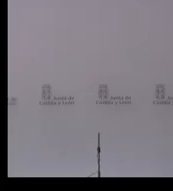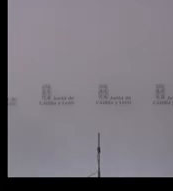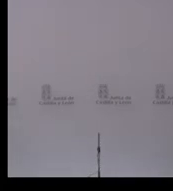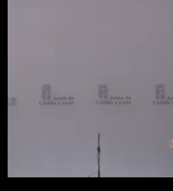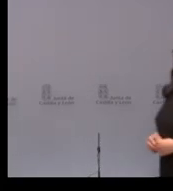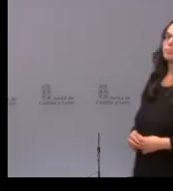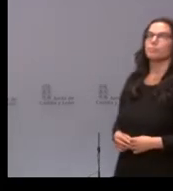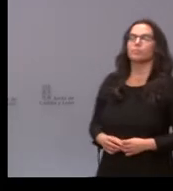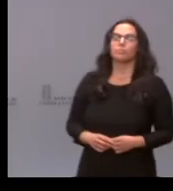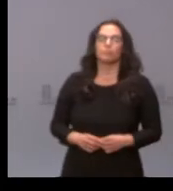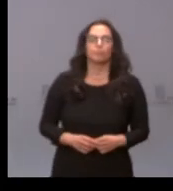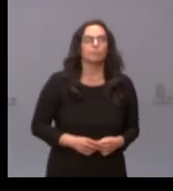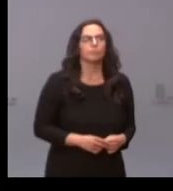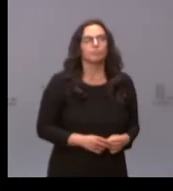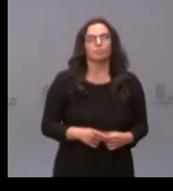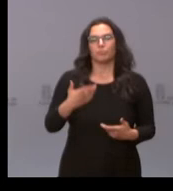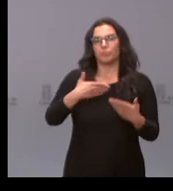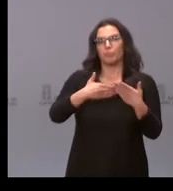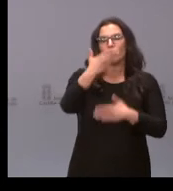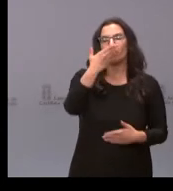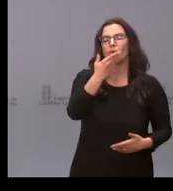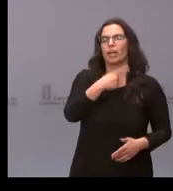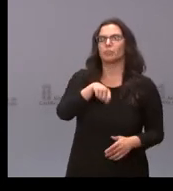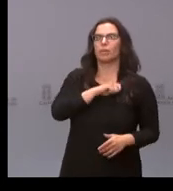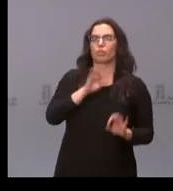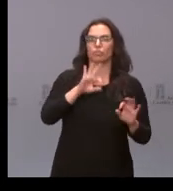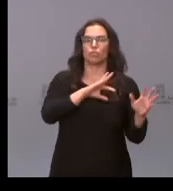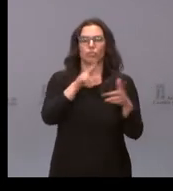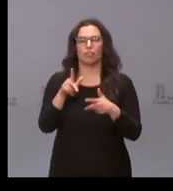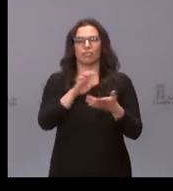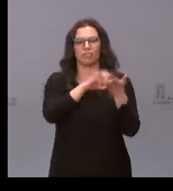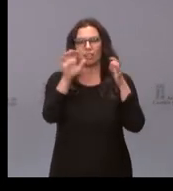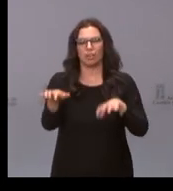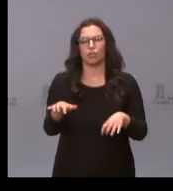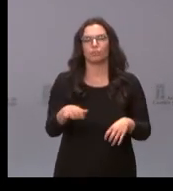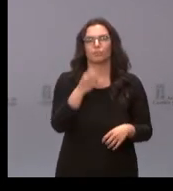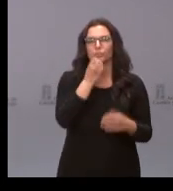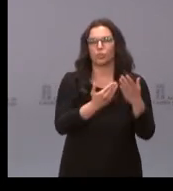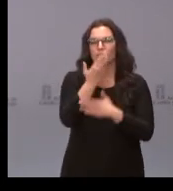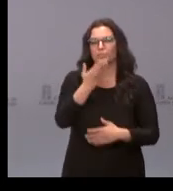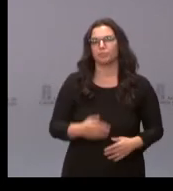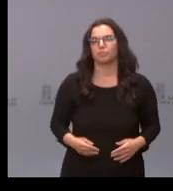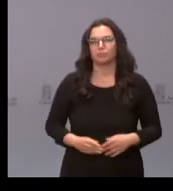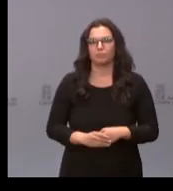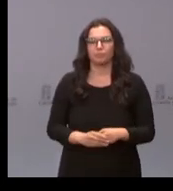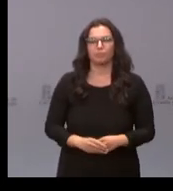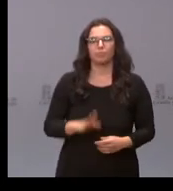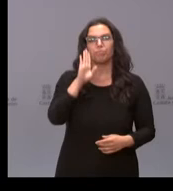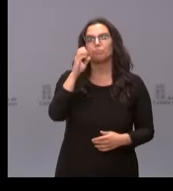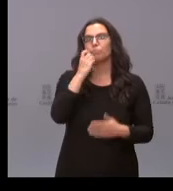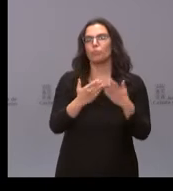prensa también el español noticias castilla y león' ahí está al bar salvador al bar unos días